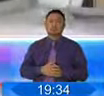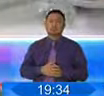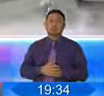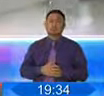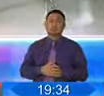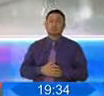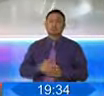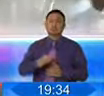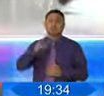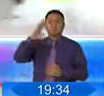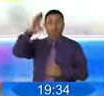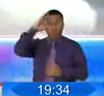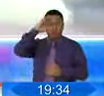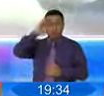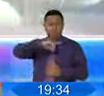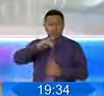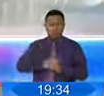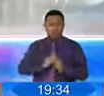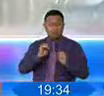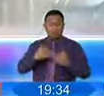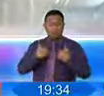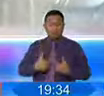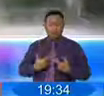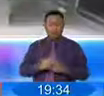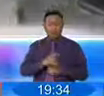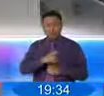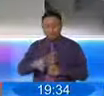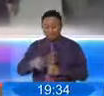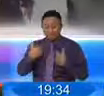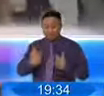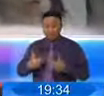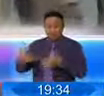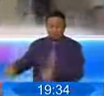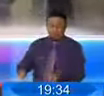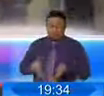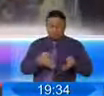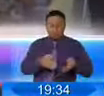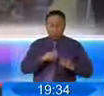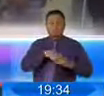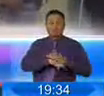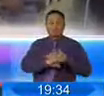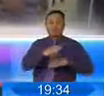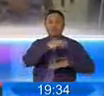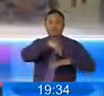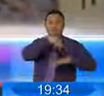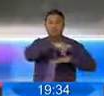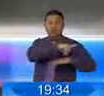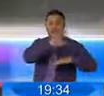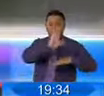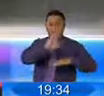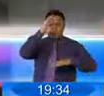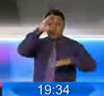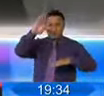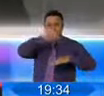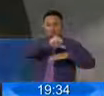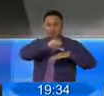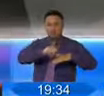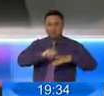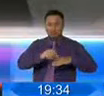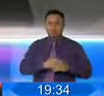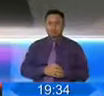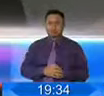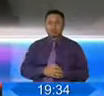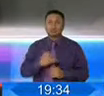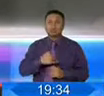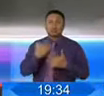Personal de criminalística realizó el levantamiento del cadáver, que fue llevado hasta el Centro de Investigación Forense de Manta para la autopsia a rigor. Estamos esperando la